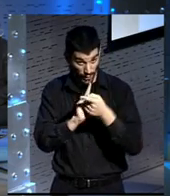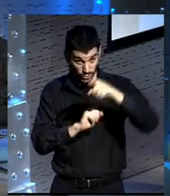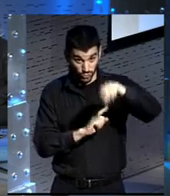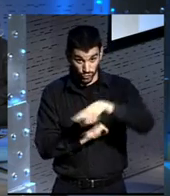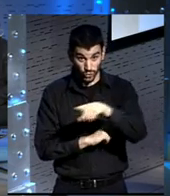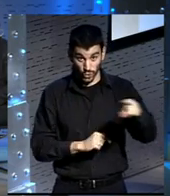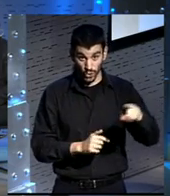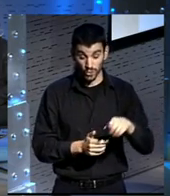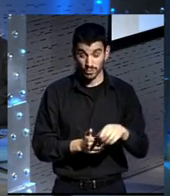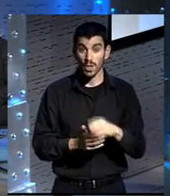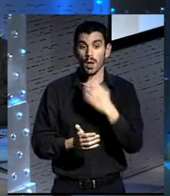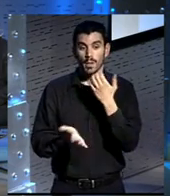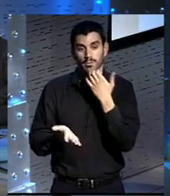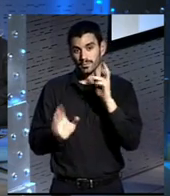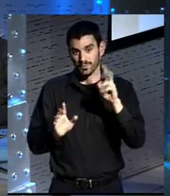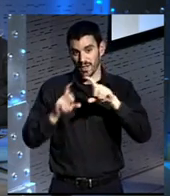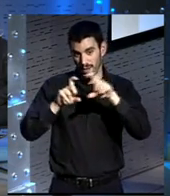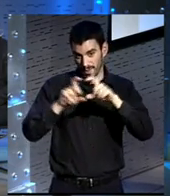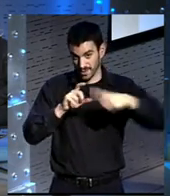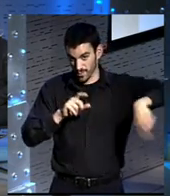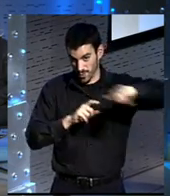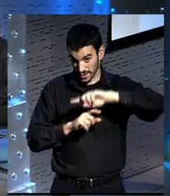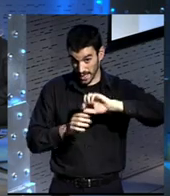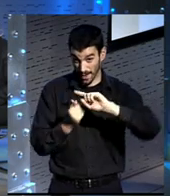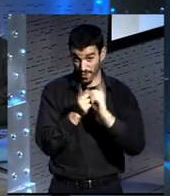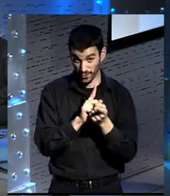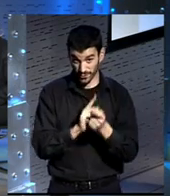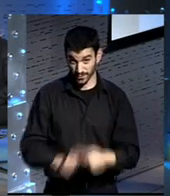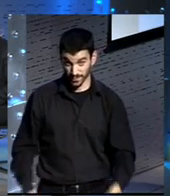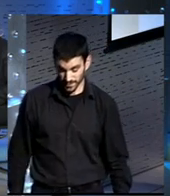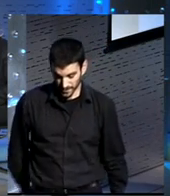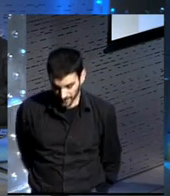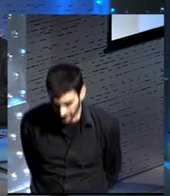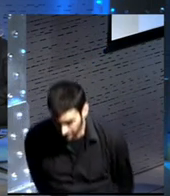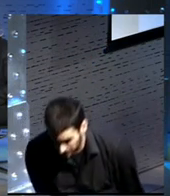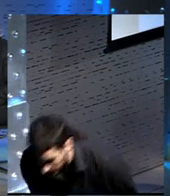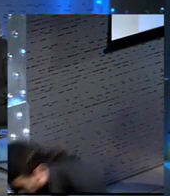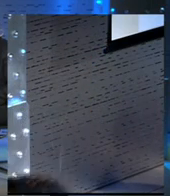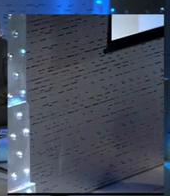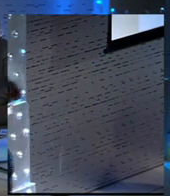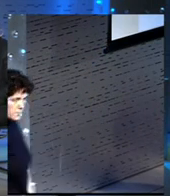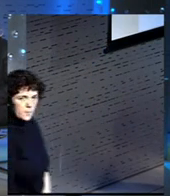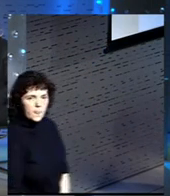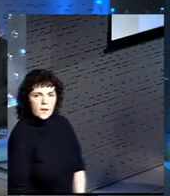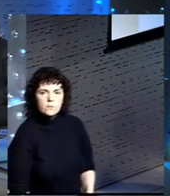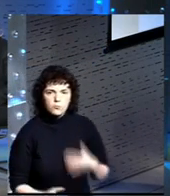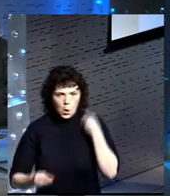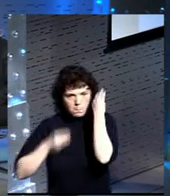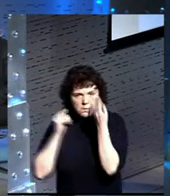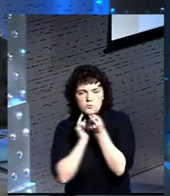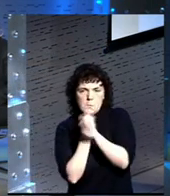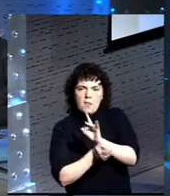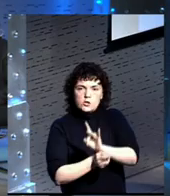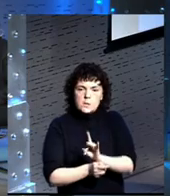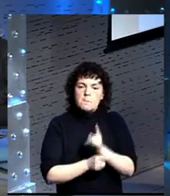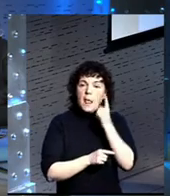construir la marca, en este caso de entidades financieras como las vuestras? Yo pienso que sí. Para un banco, el tipo de conversaciones